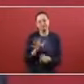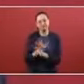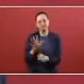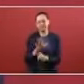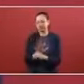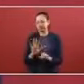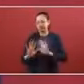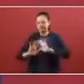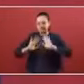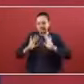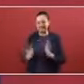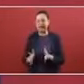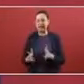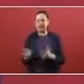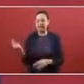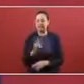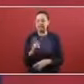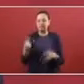transparencia